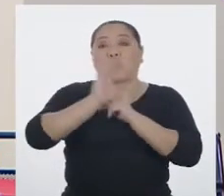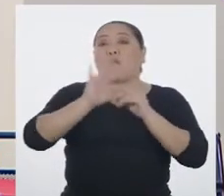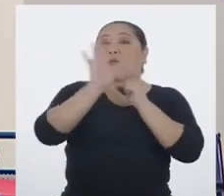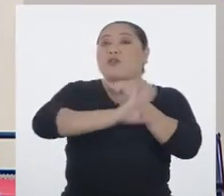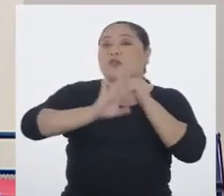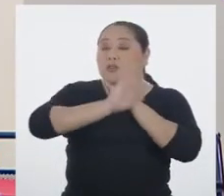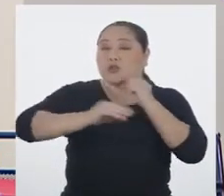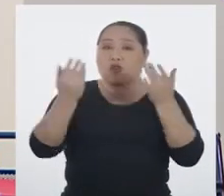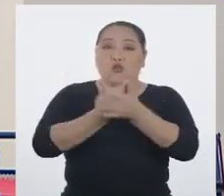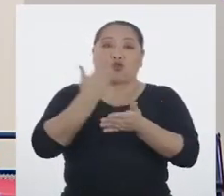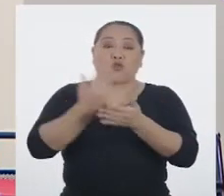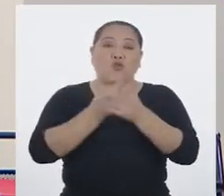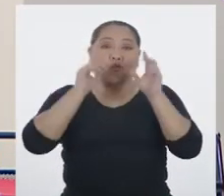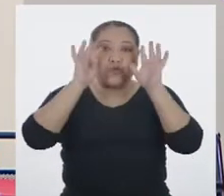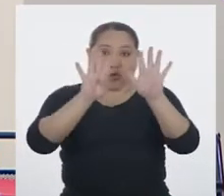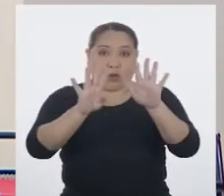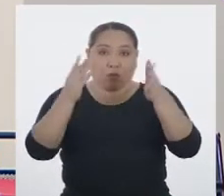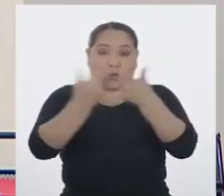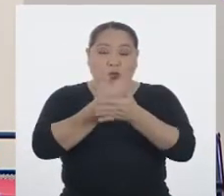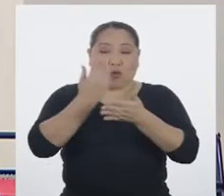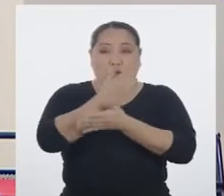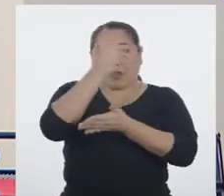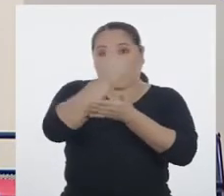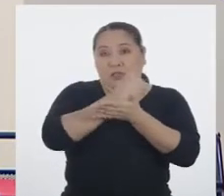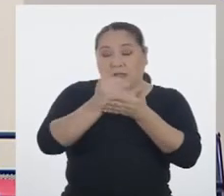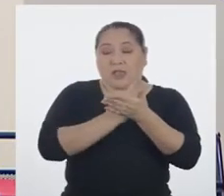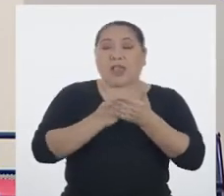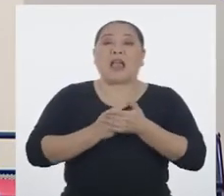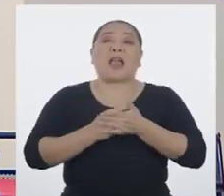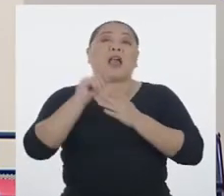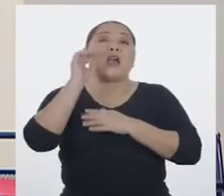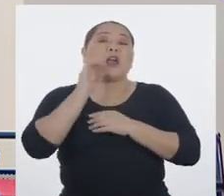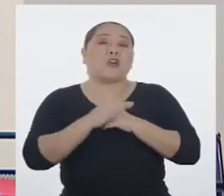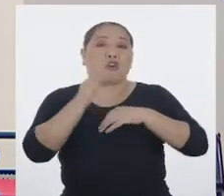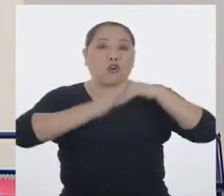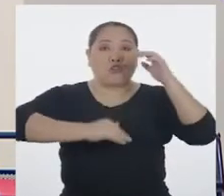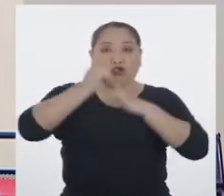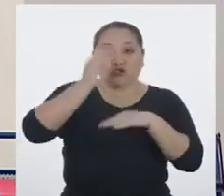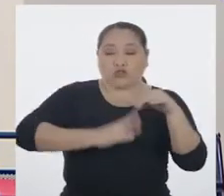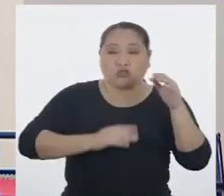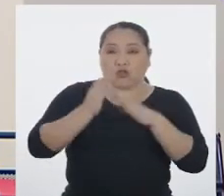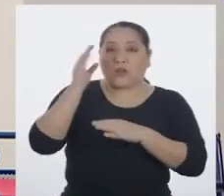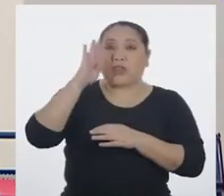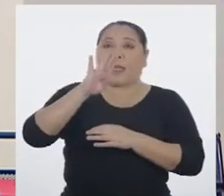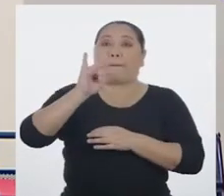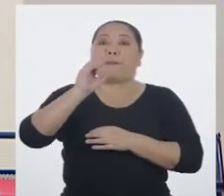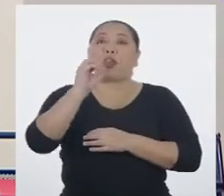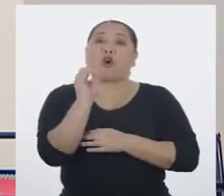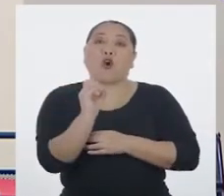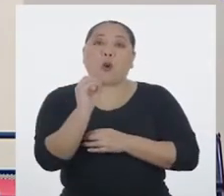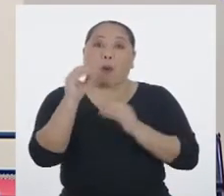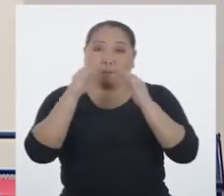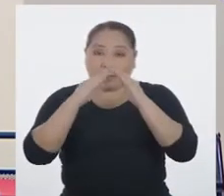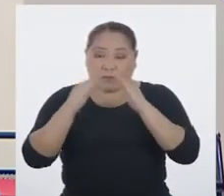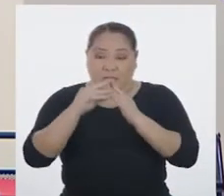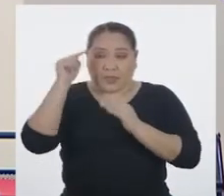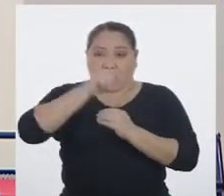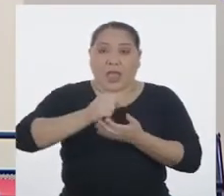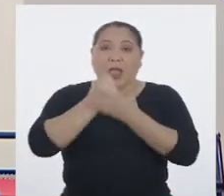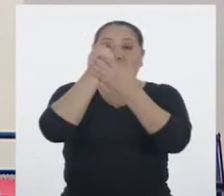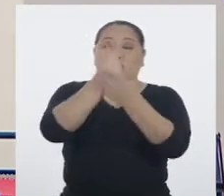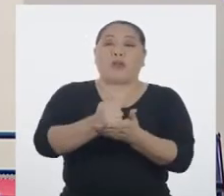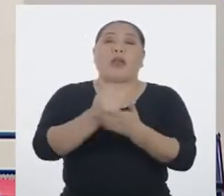y ecológico 9 nuevos diseños para la construcción de viviendas bioclimáticas en la costa, sierra y selva, lo